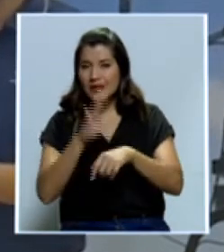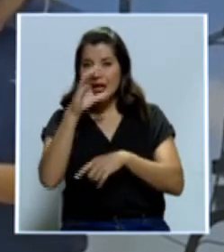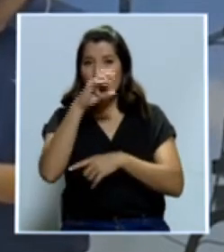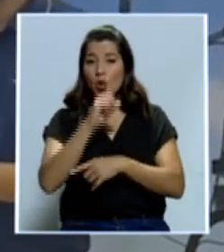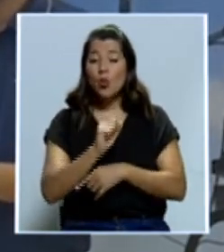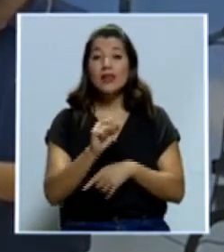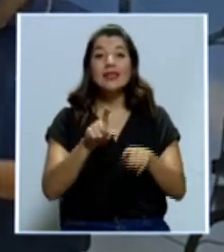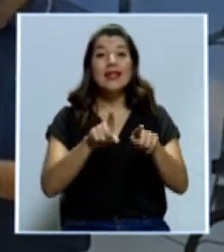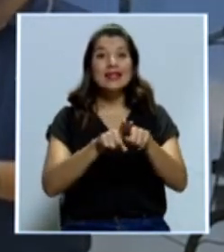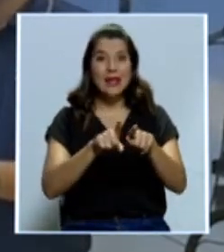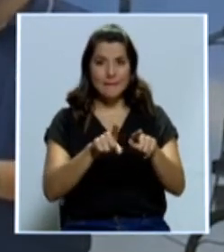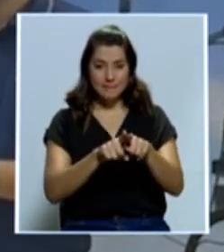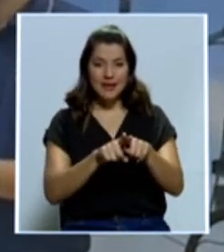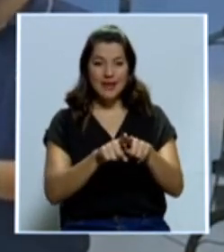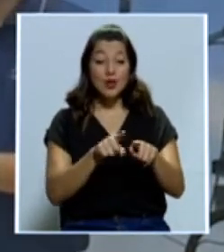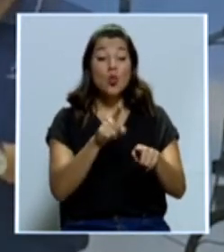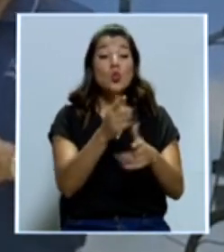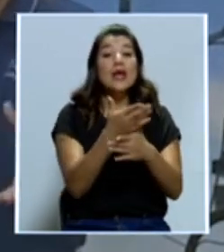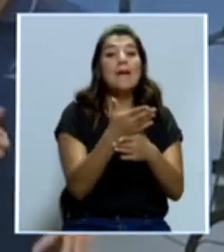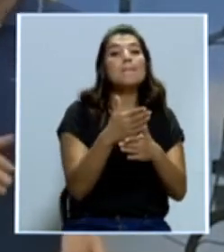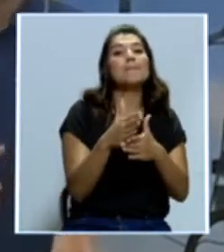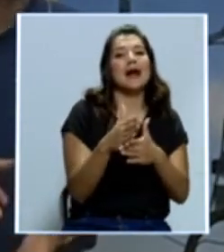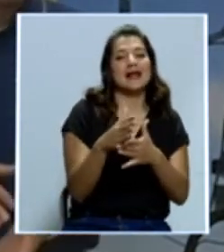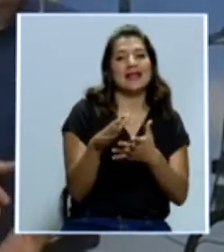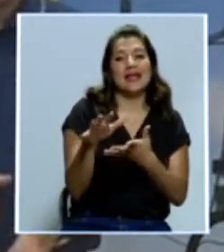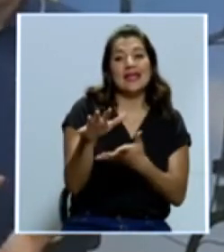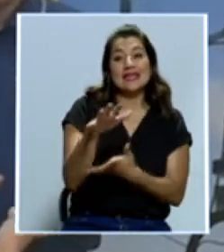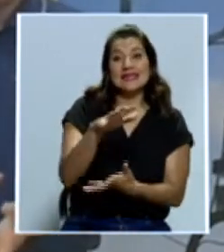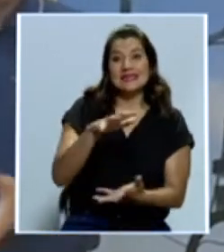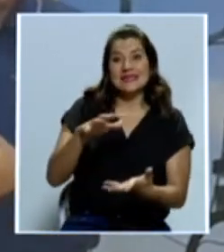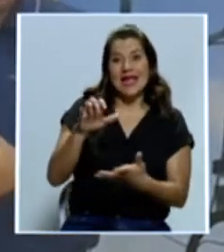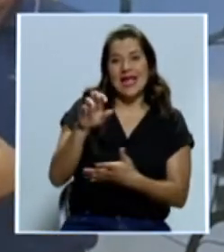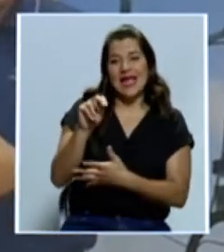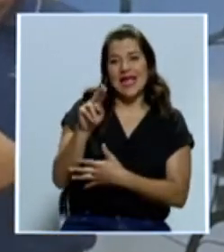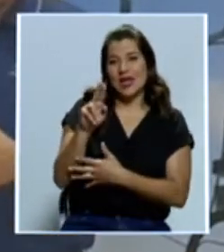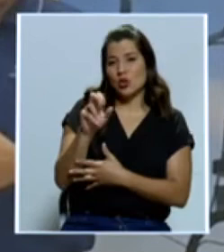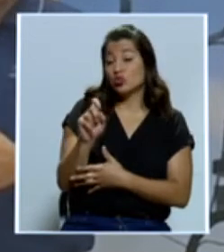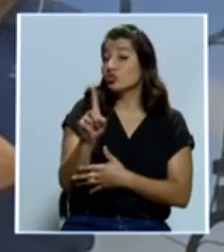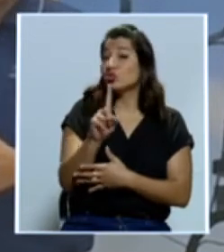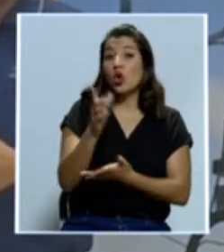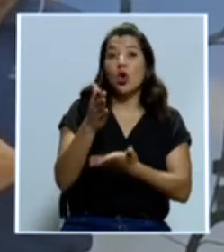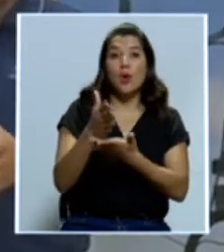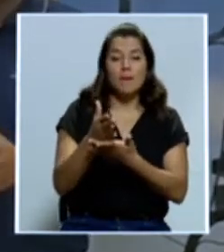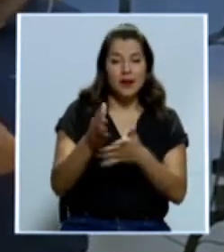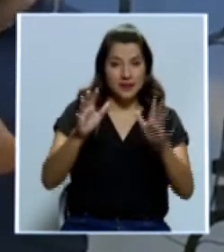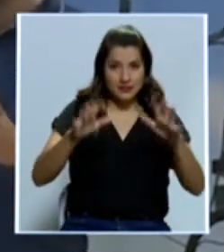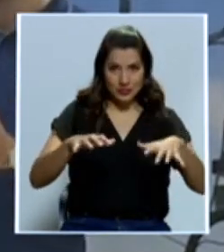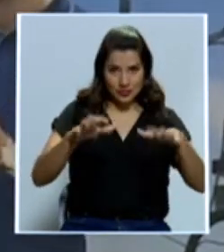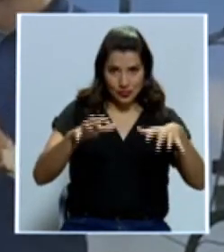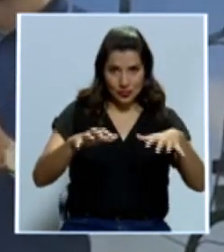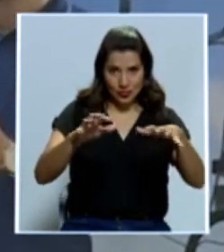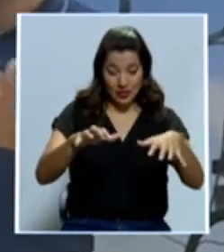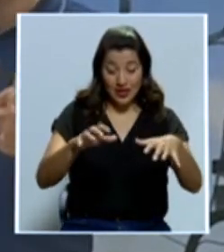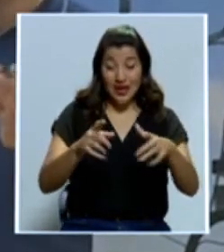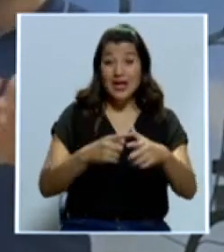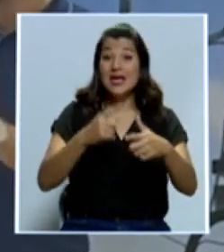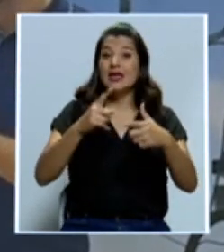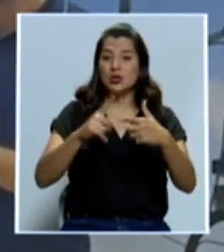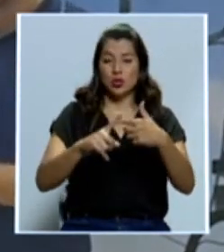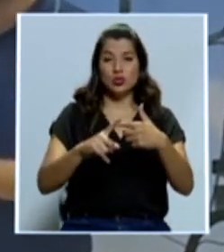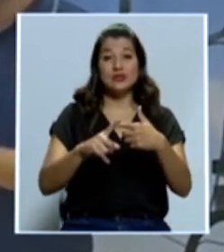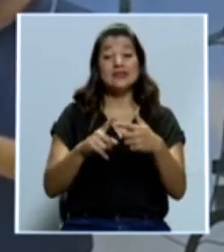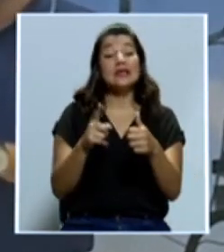fase del fenómeno Enos que pues no inhibe las condiciones lluviosas. Por lo tanto, en una